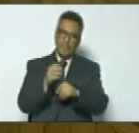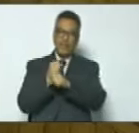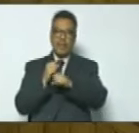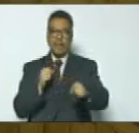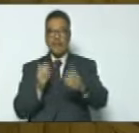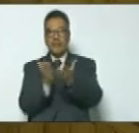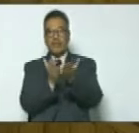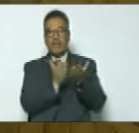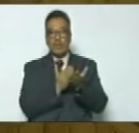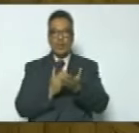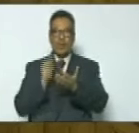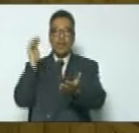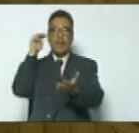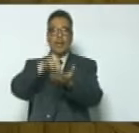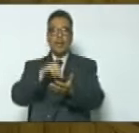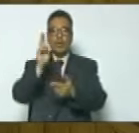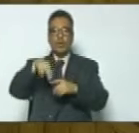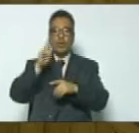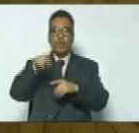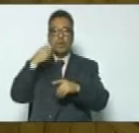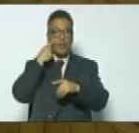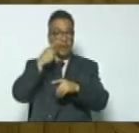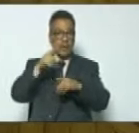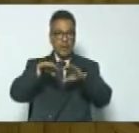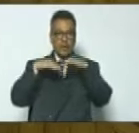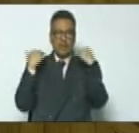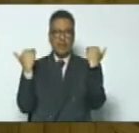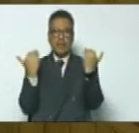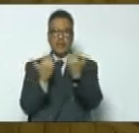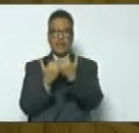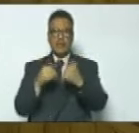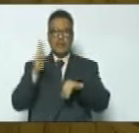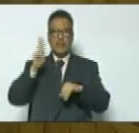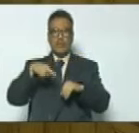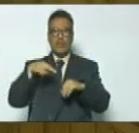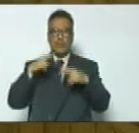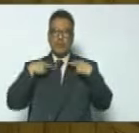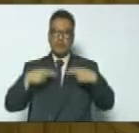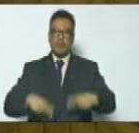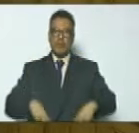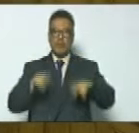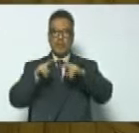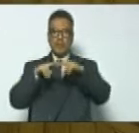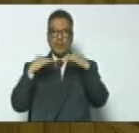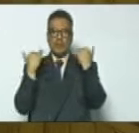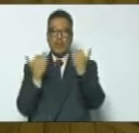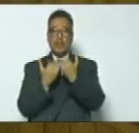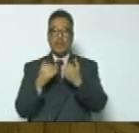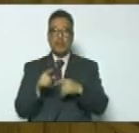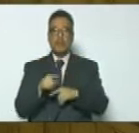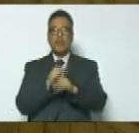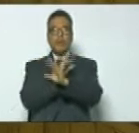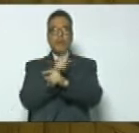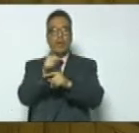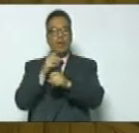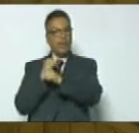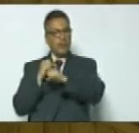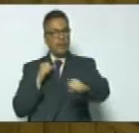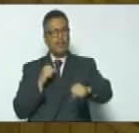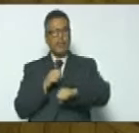fui a estudiar a Maracay. Nunca había ido a un estadio, nunca en mi vida. A un estadio de, ¿cómo se llama? Un juego de